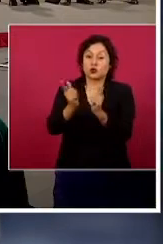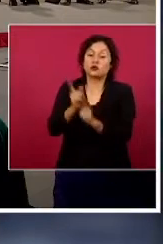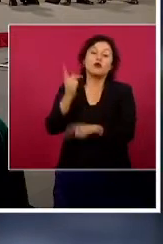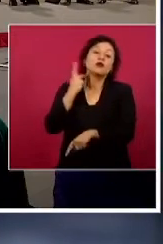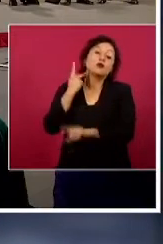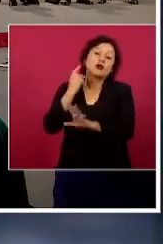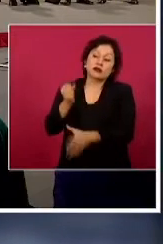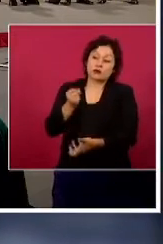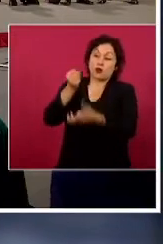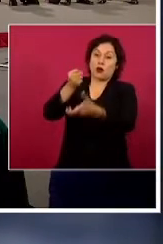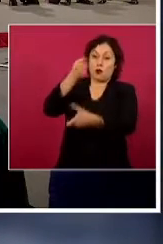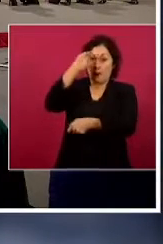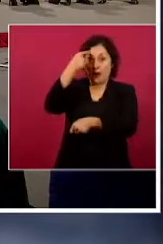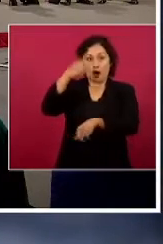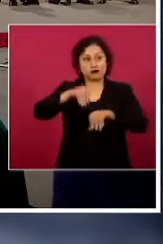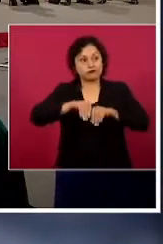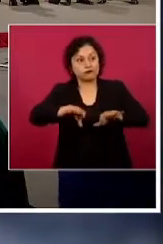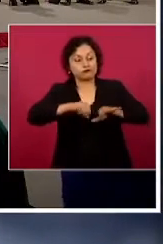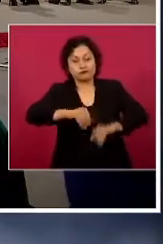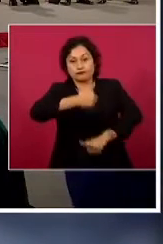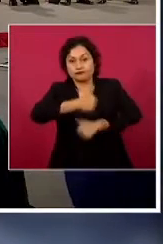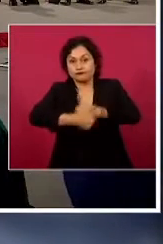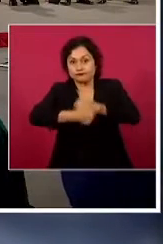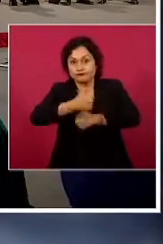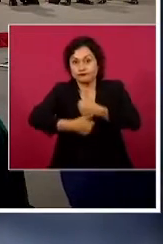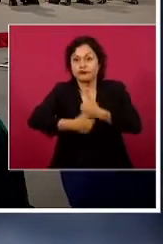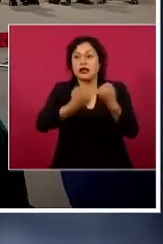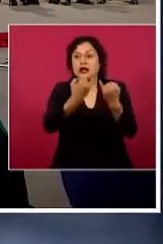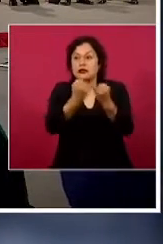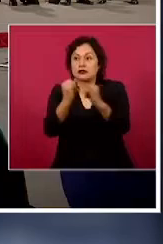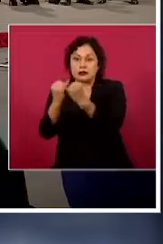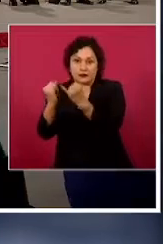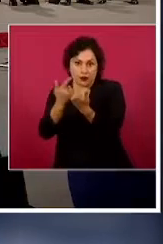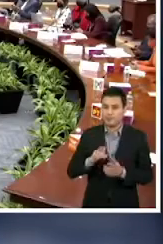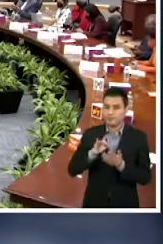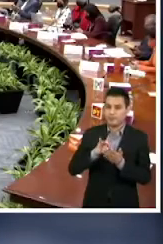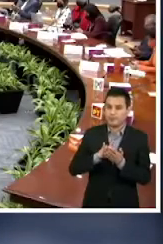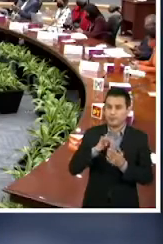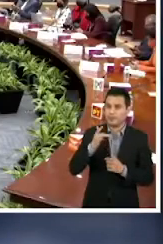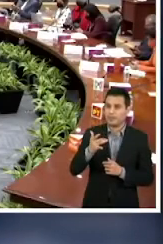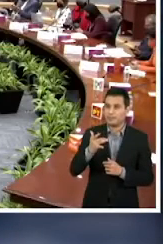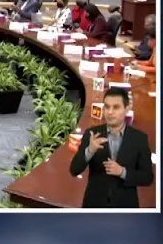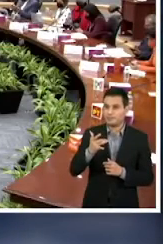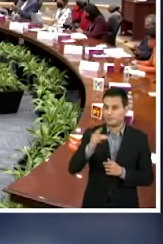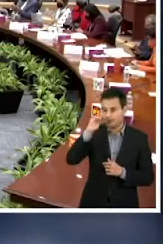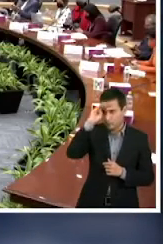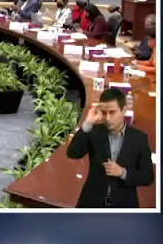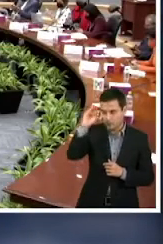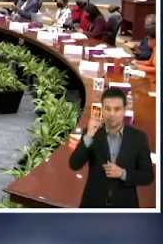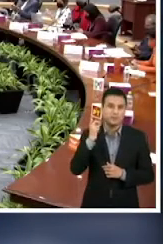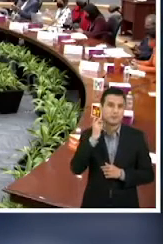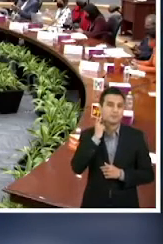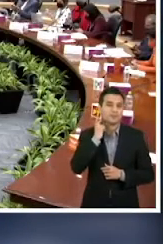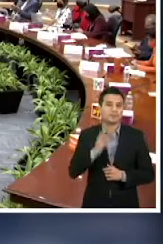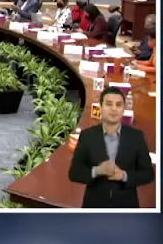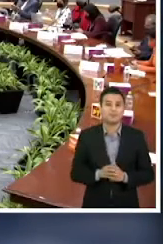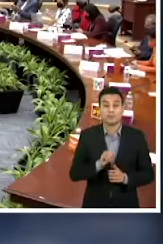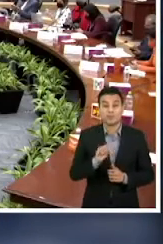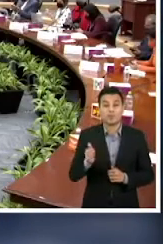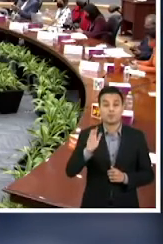sociedad en general también que implicaría bueno es que los avances que hemos tenido en materia